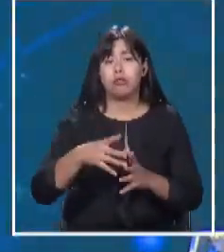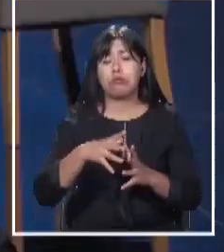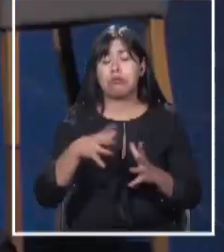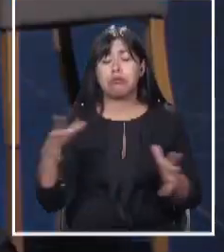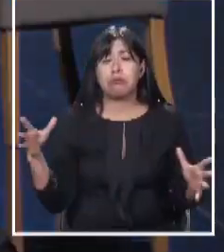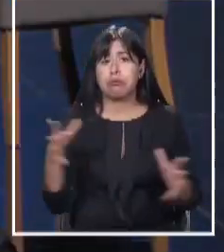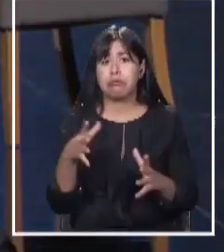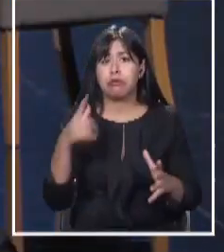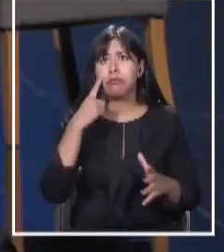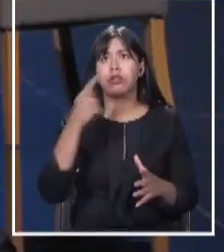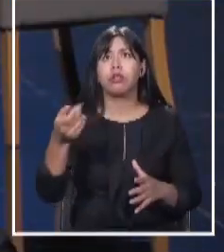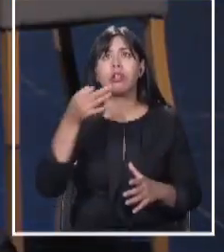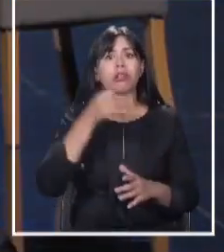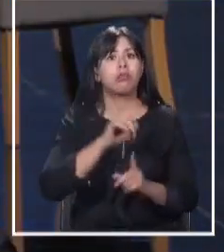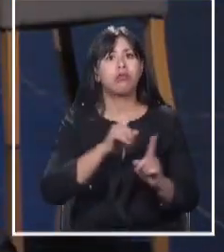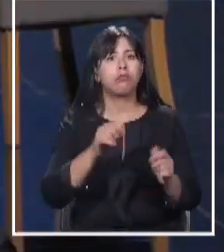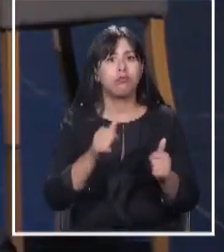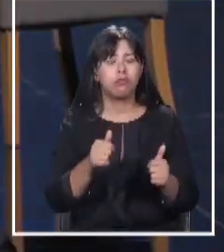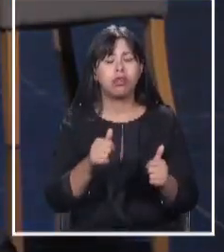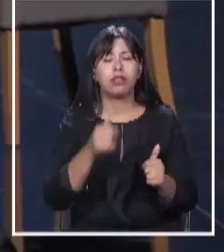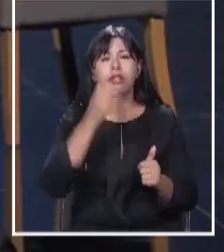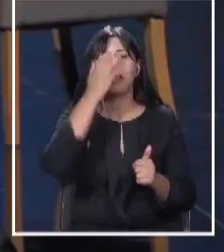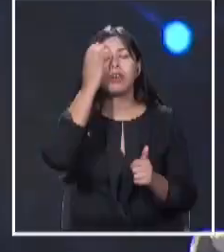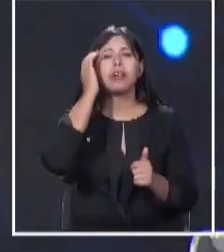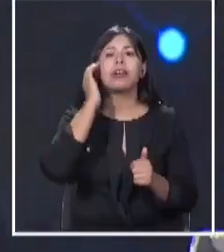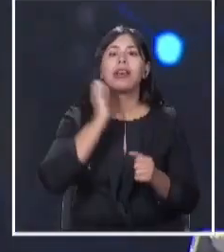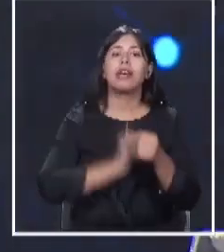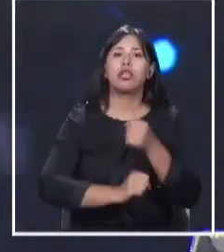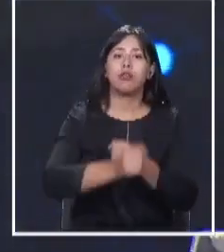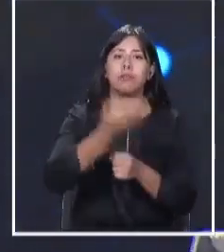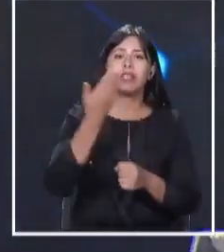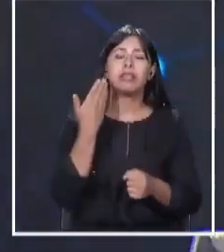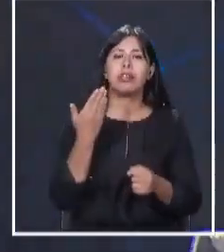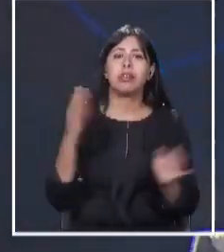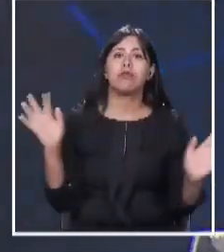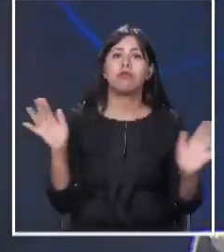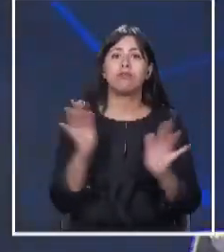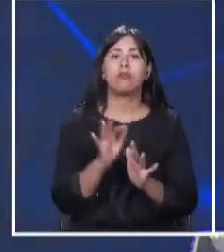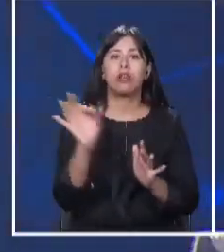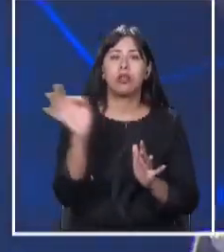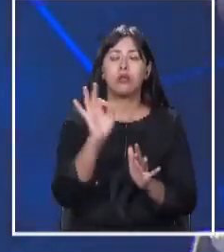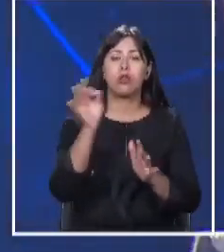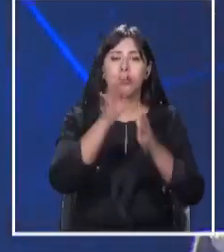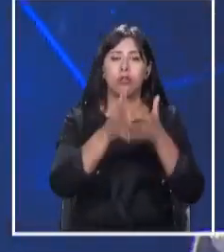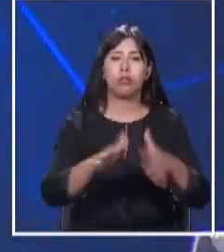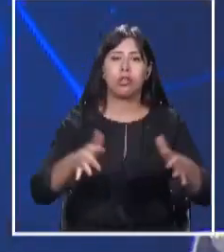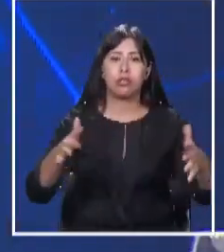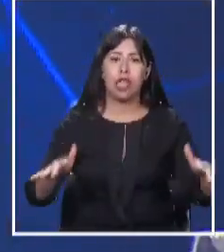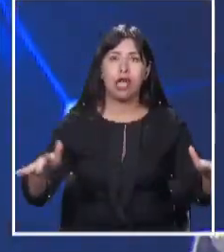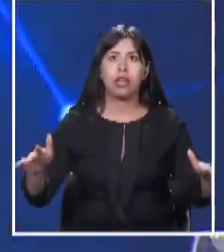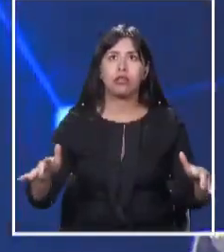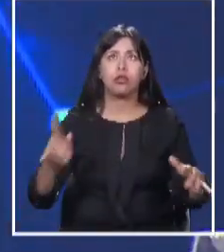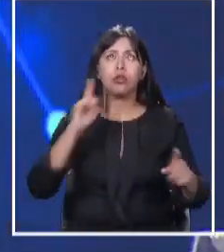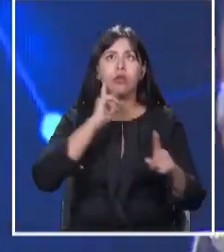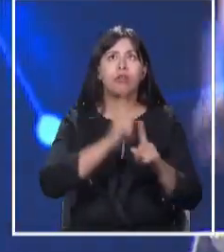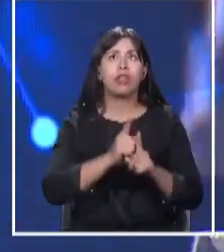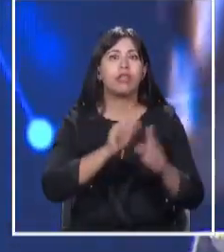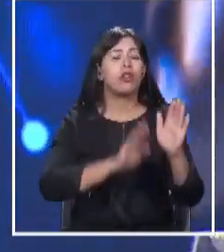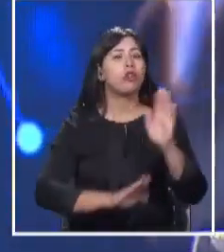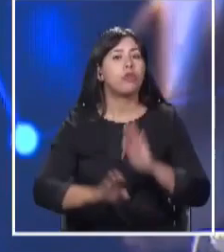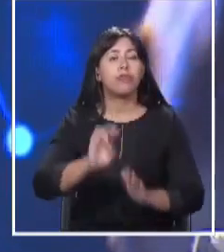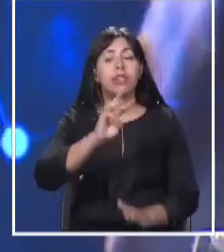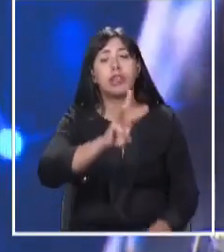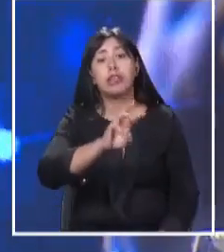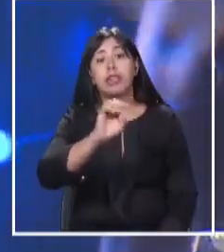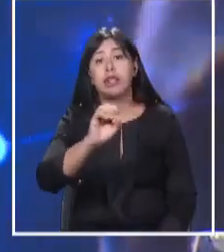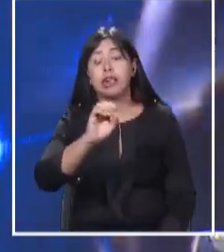pero me corregiste y a buena hora, respecto de que el año pasado hubo una convención muy interesante, la Convención de los Océanos, ¿no?, que estaba buscando la protección del 30%